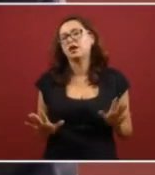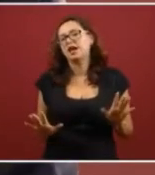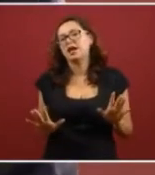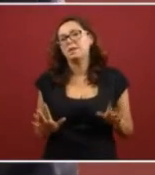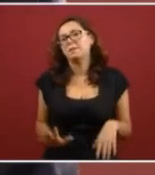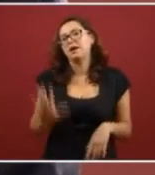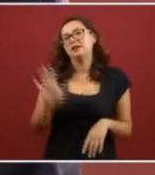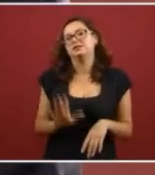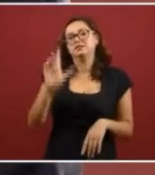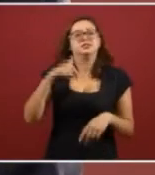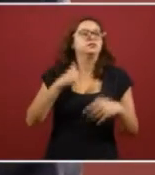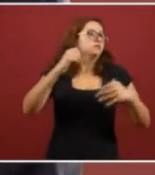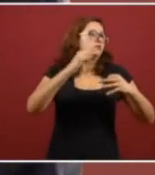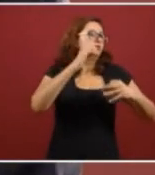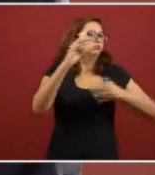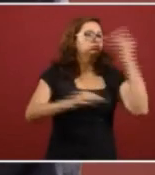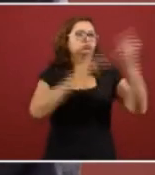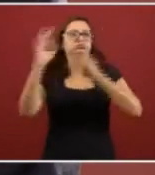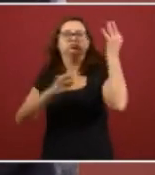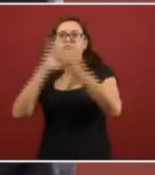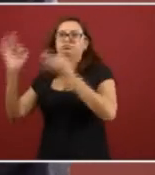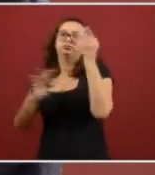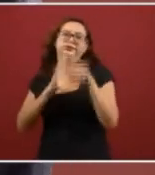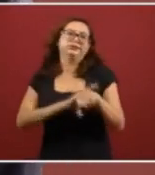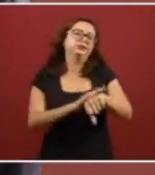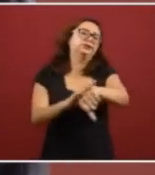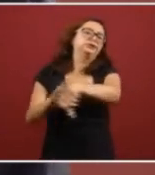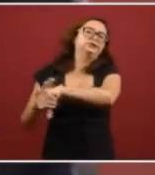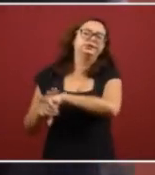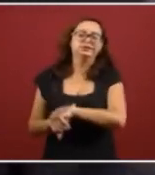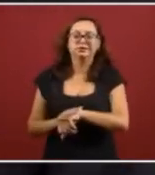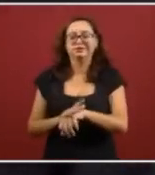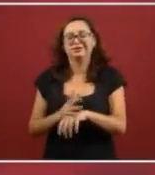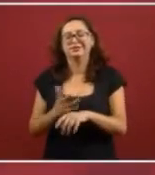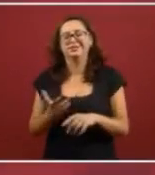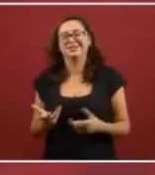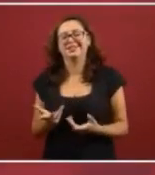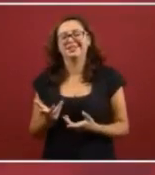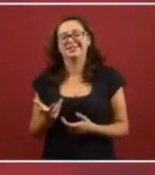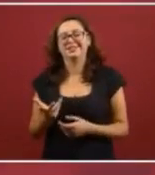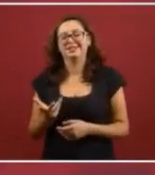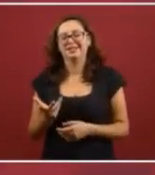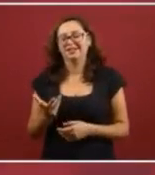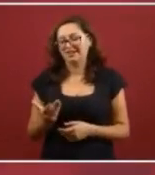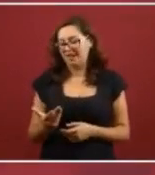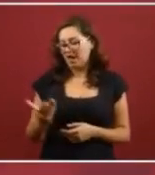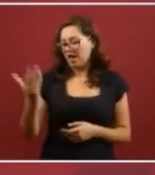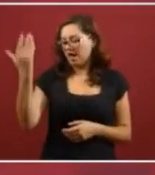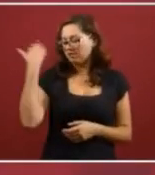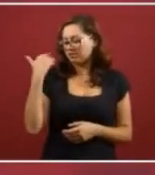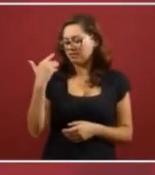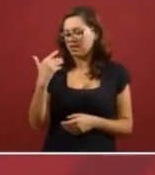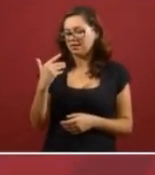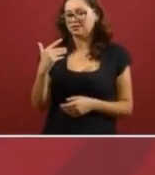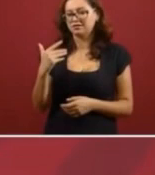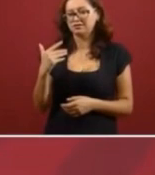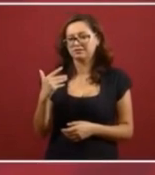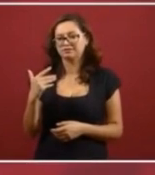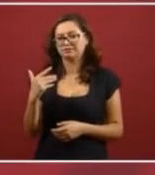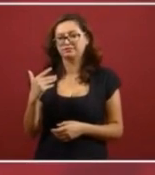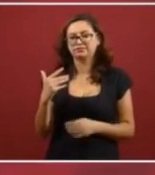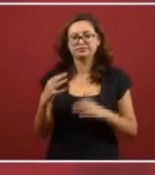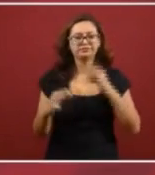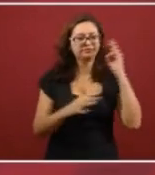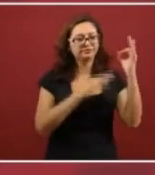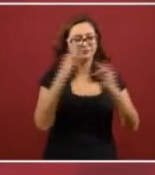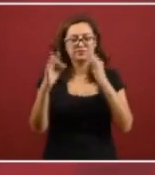I don't want to be doing propaganda. But before they called it